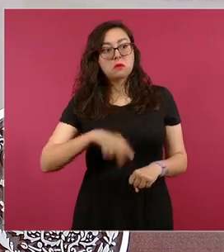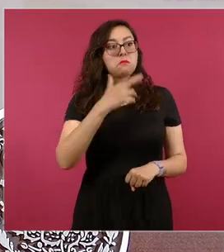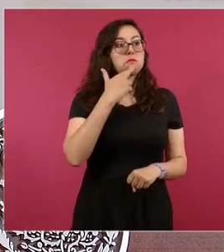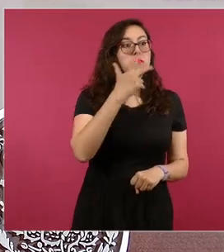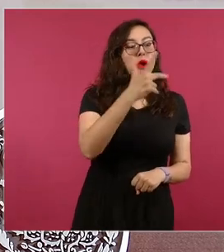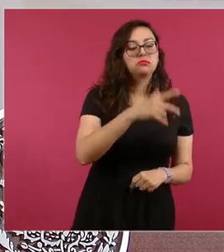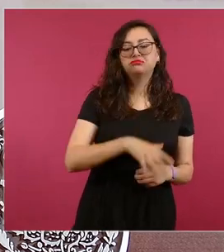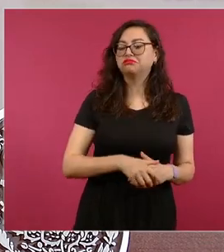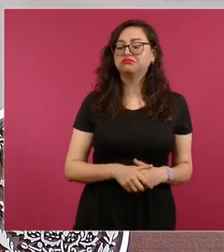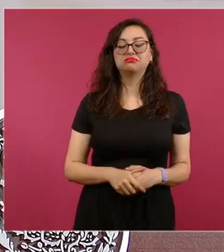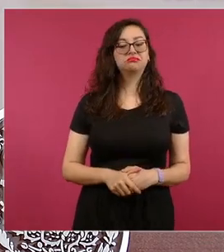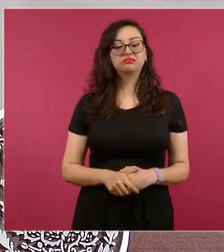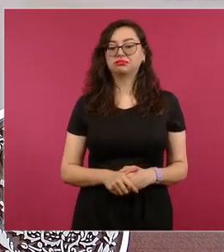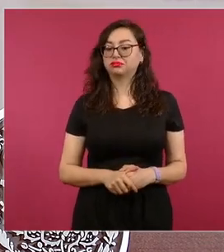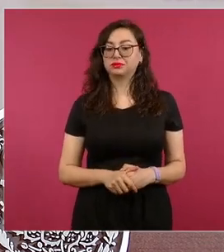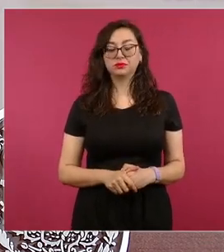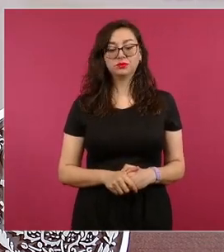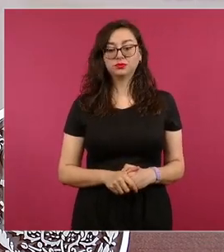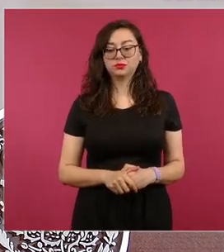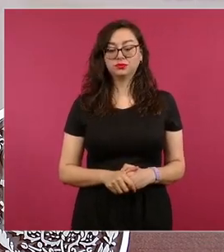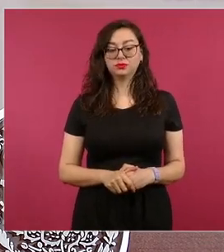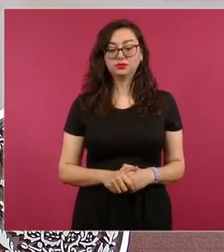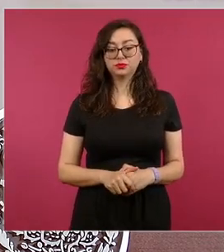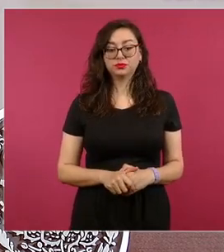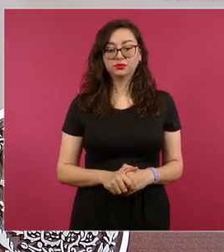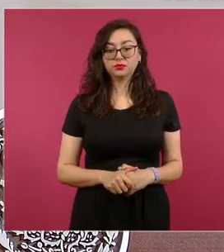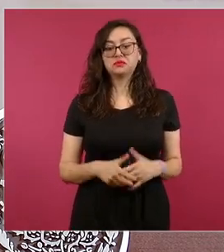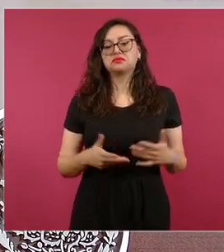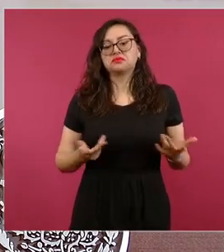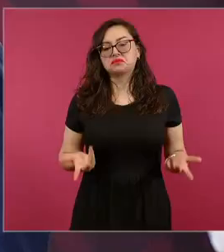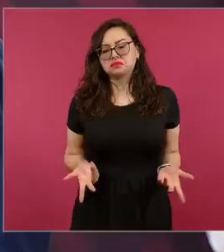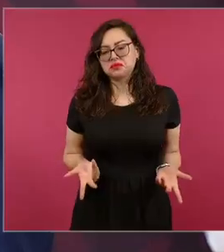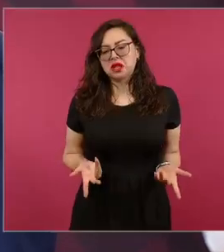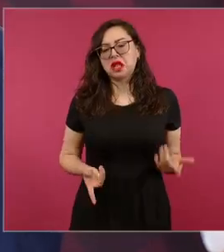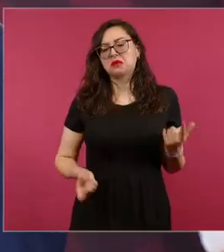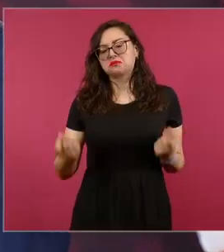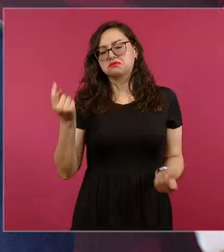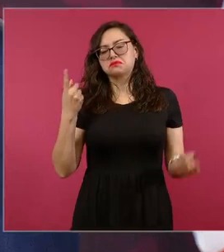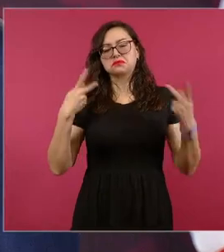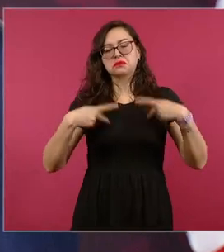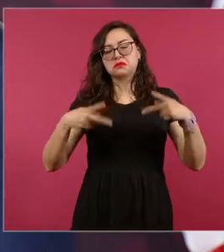Los más estrictos dicen el menos mal.